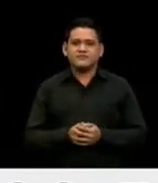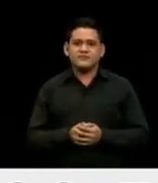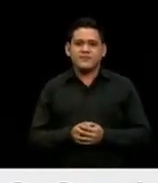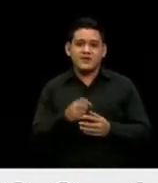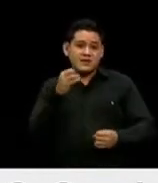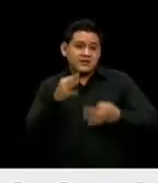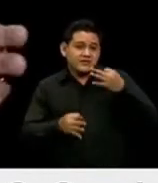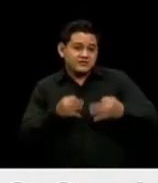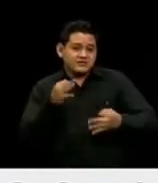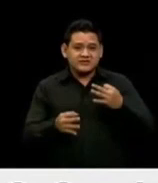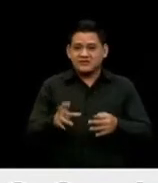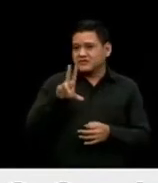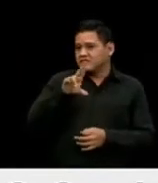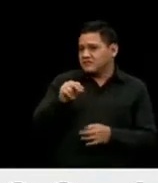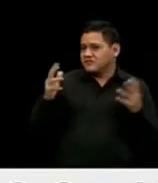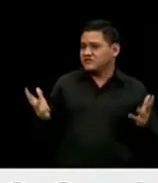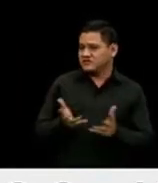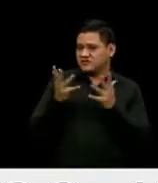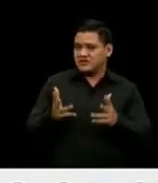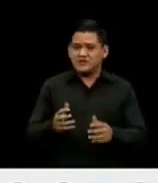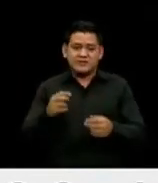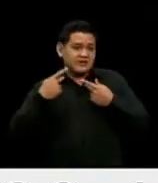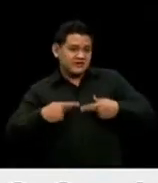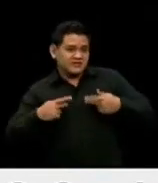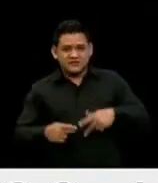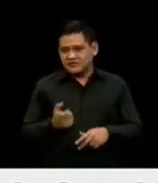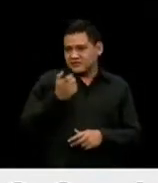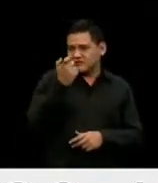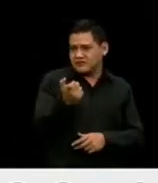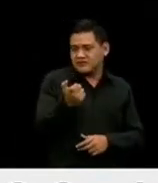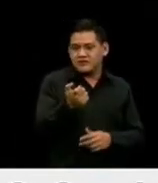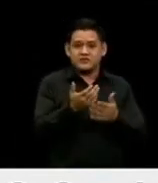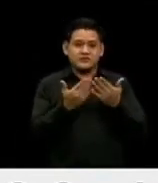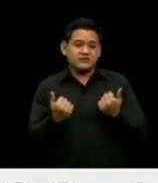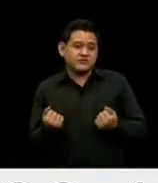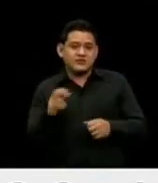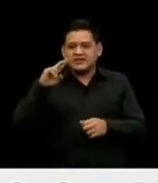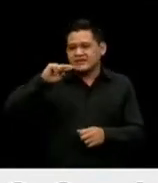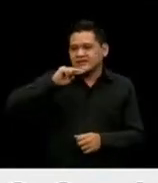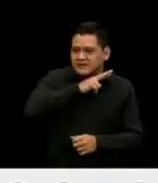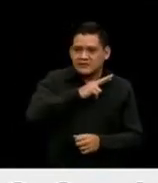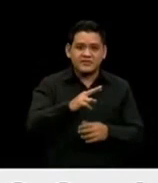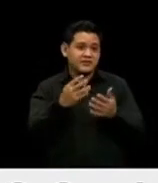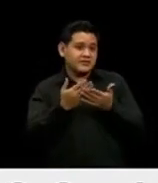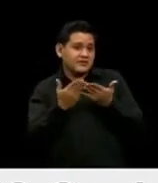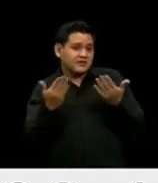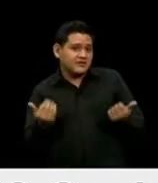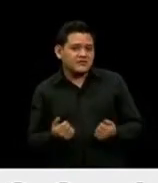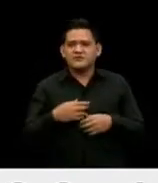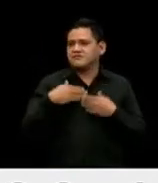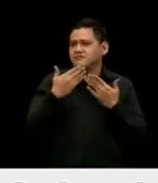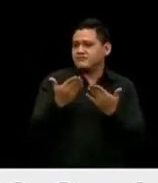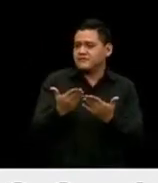justicia no sea solo para los poderosos o los que tienen dinero sino que sea rápida expedita y por